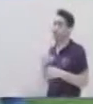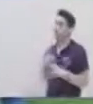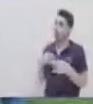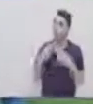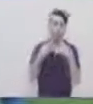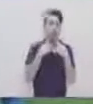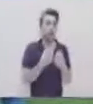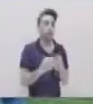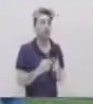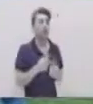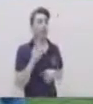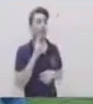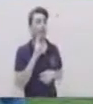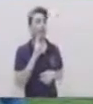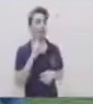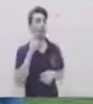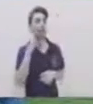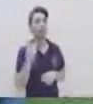porque